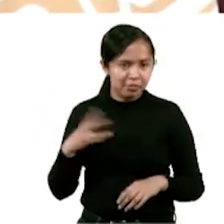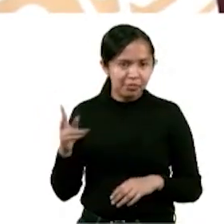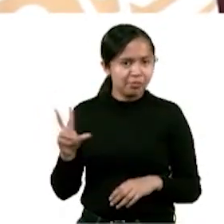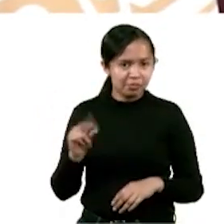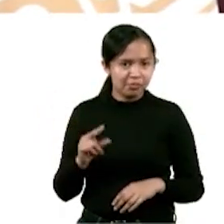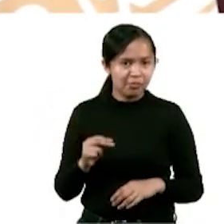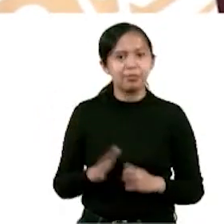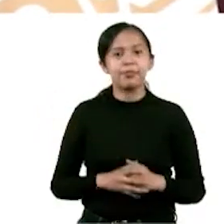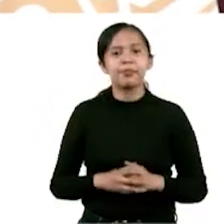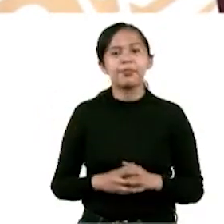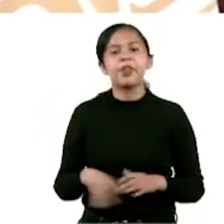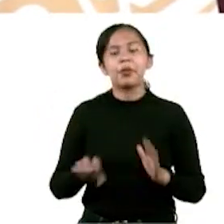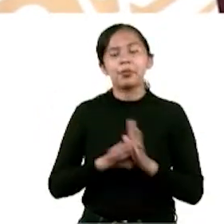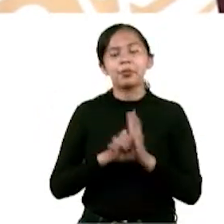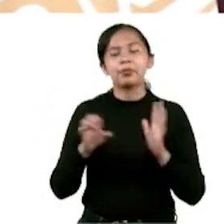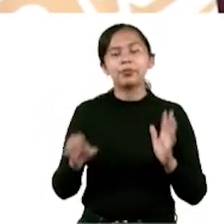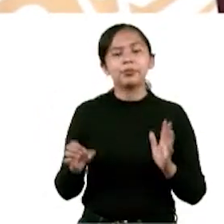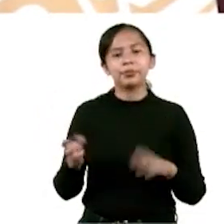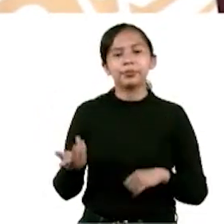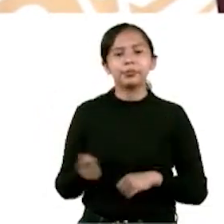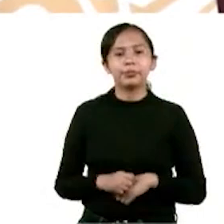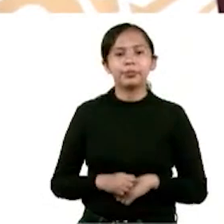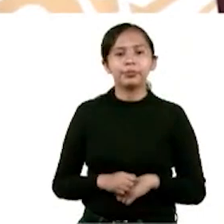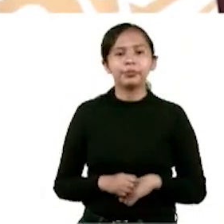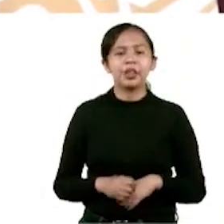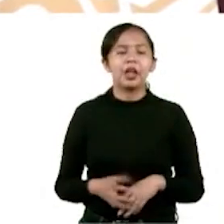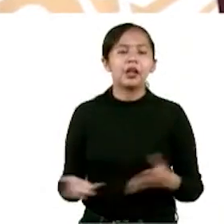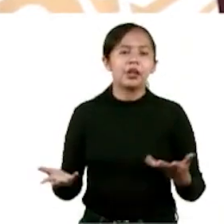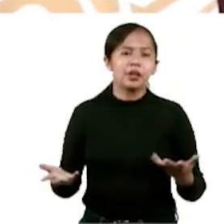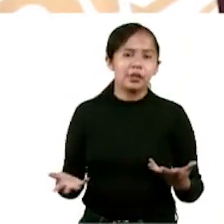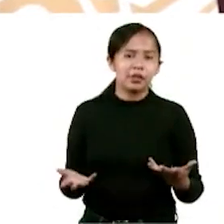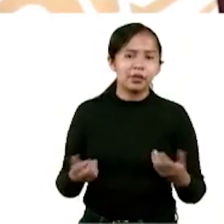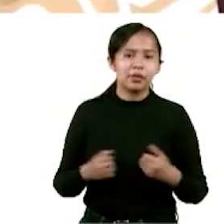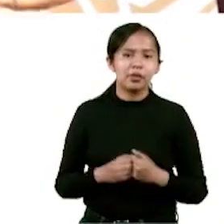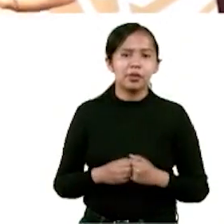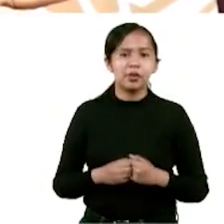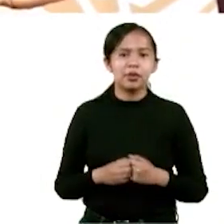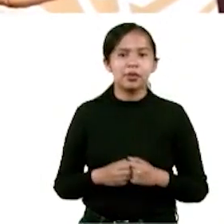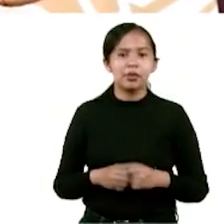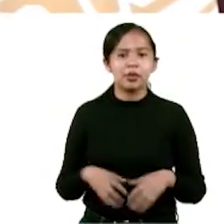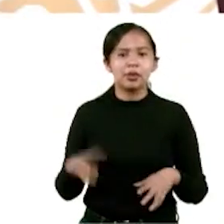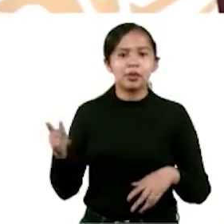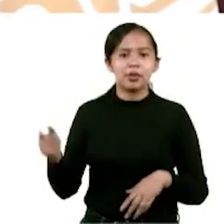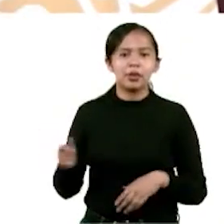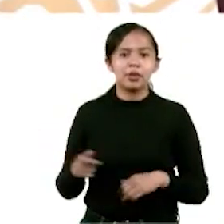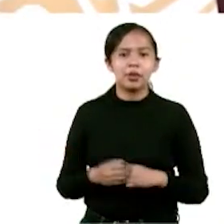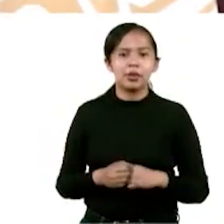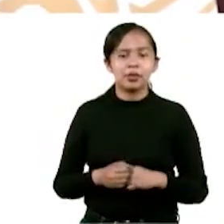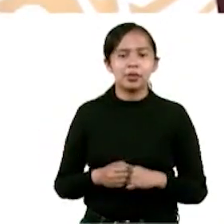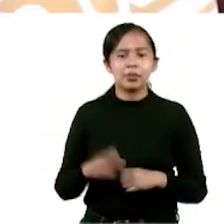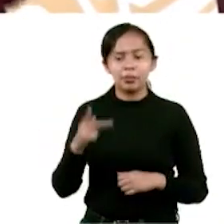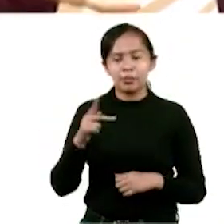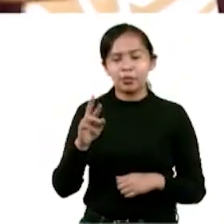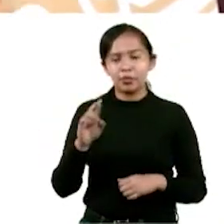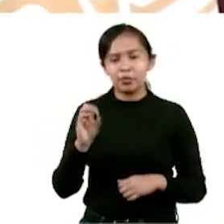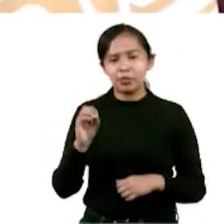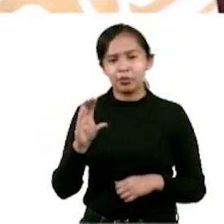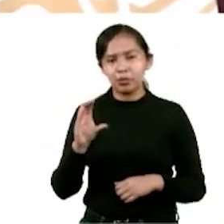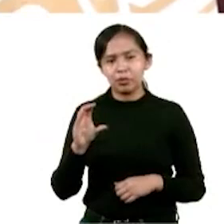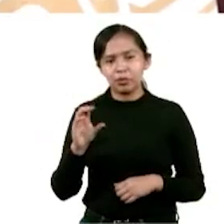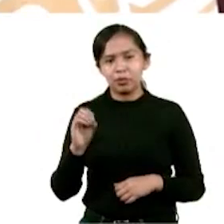ejemplo en estos días de cómo es posible que la Procuraduría Social